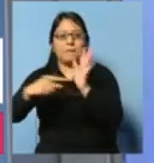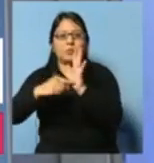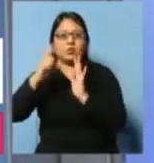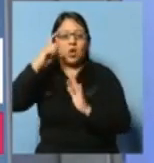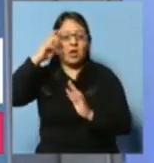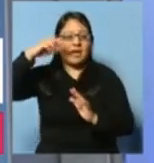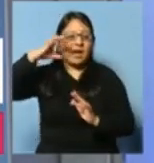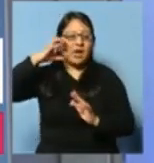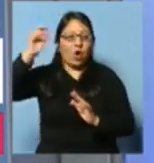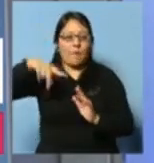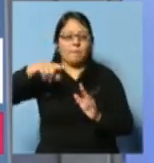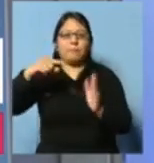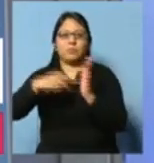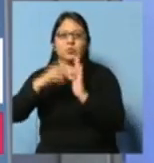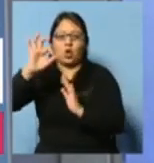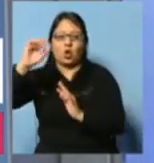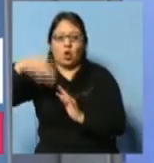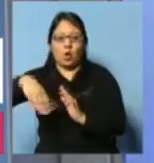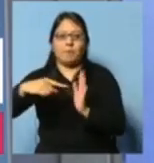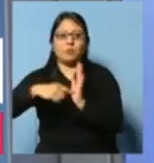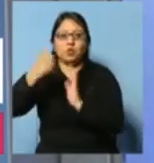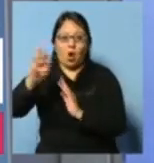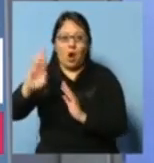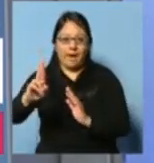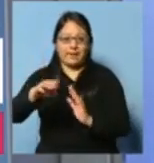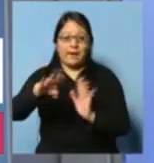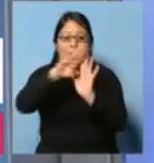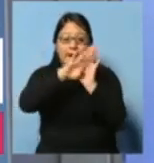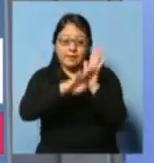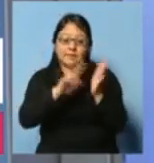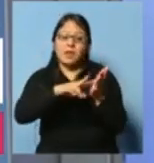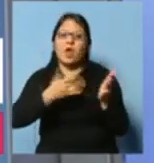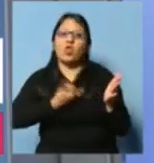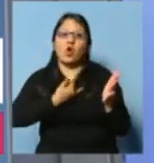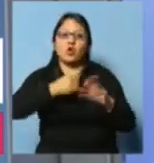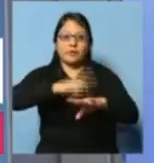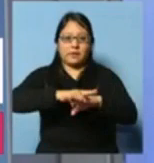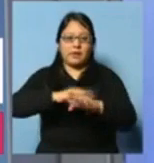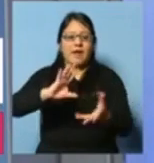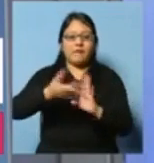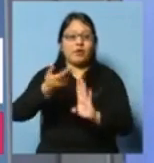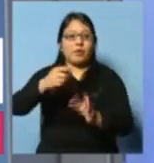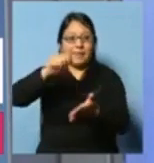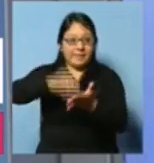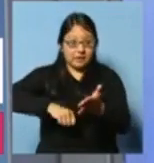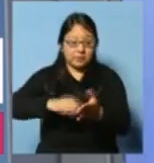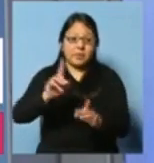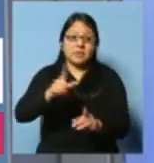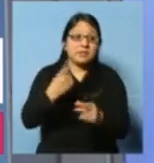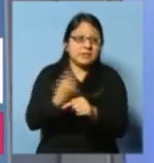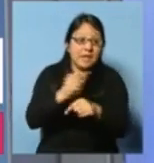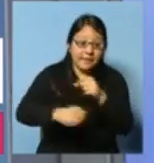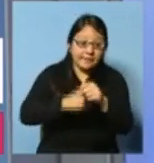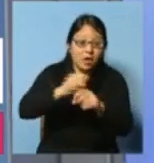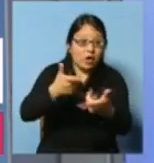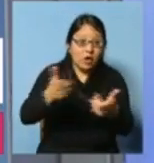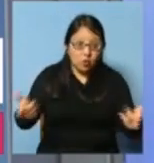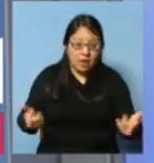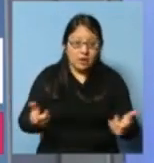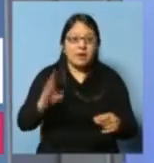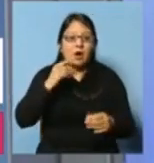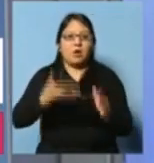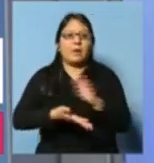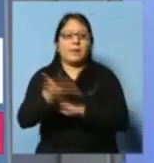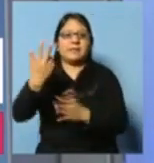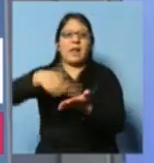www.chaco.gov.ar pueden encontrar el cronograma de entrega y la manera de inscribirse si es que aún no lo ha hecho han estado el porque vamos a estar